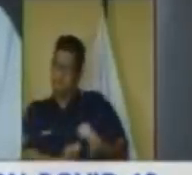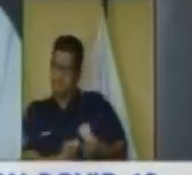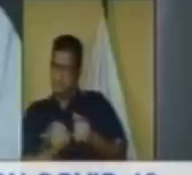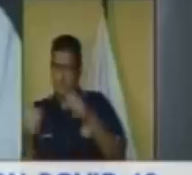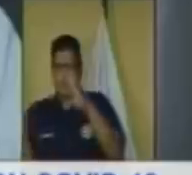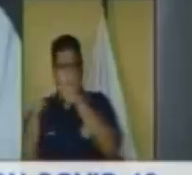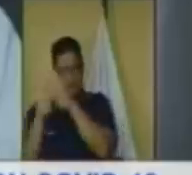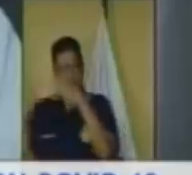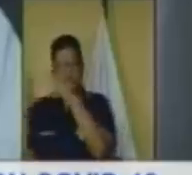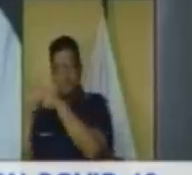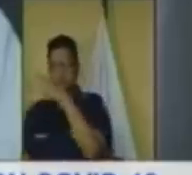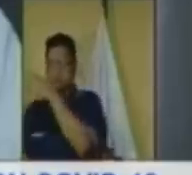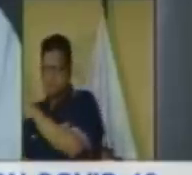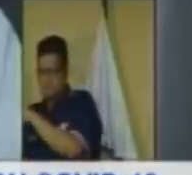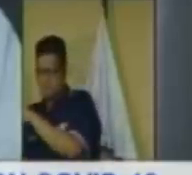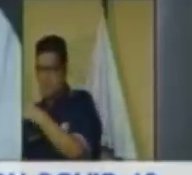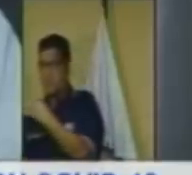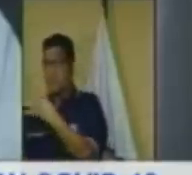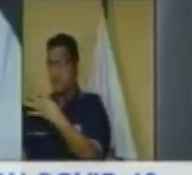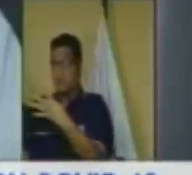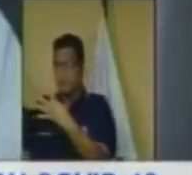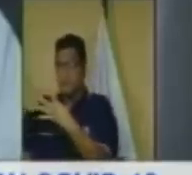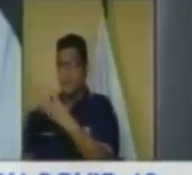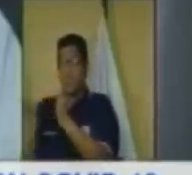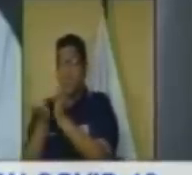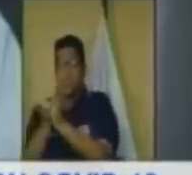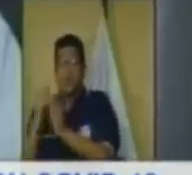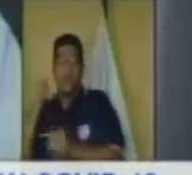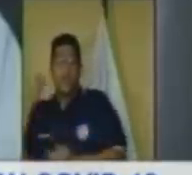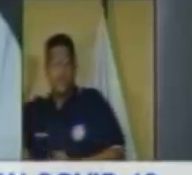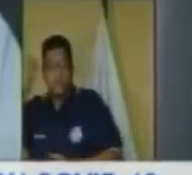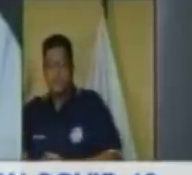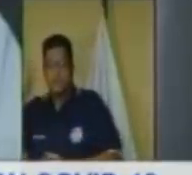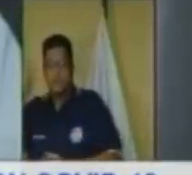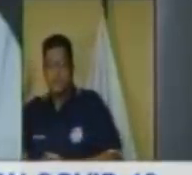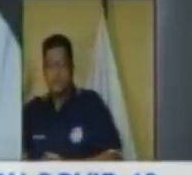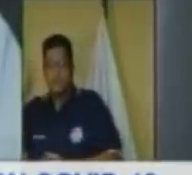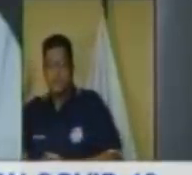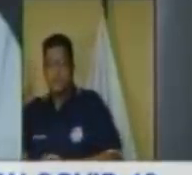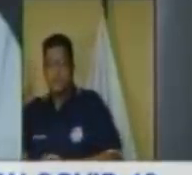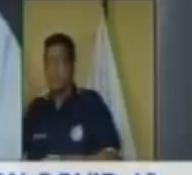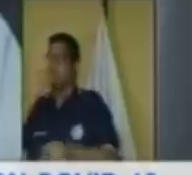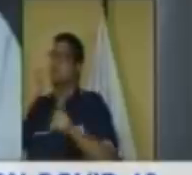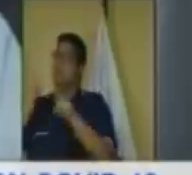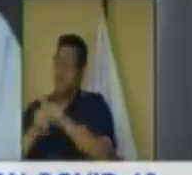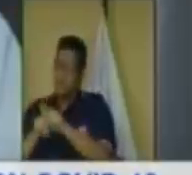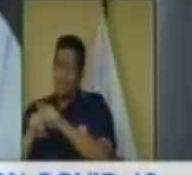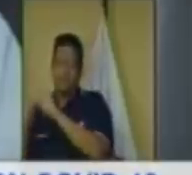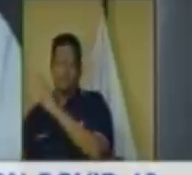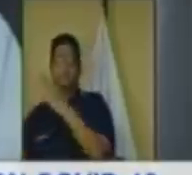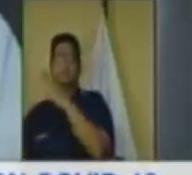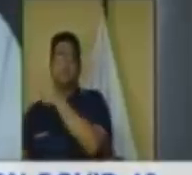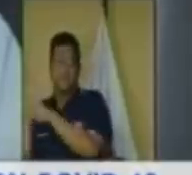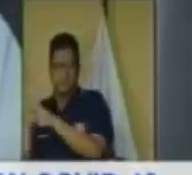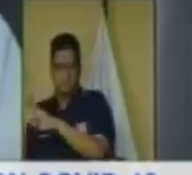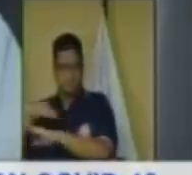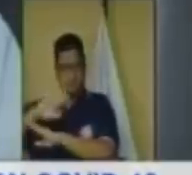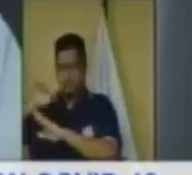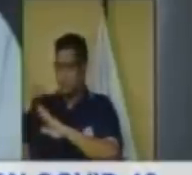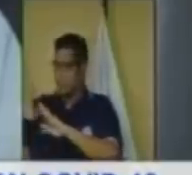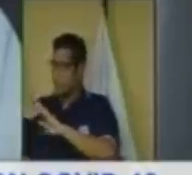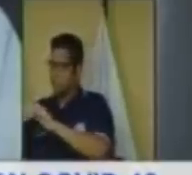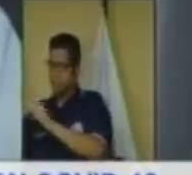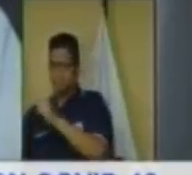Lo que se quiere es que los niños y los jóvenes permanezcan resguardados en sus